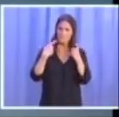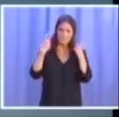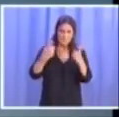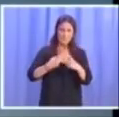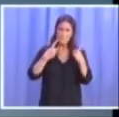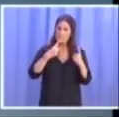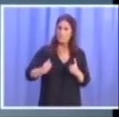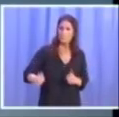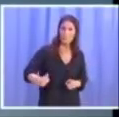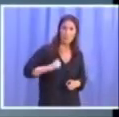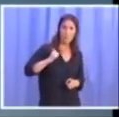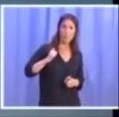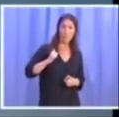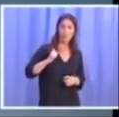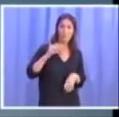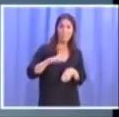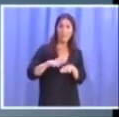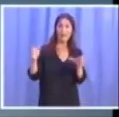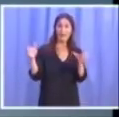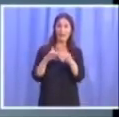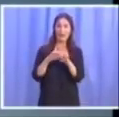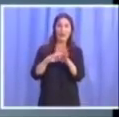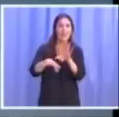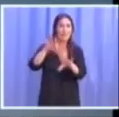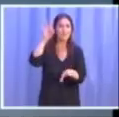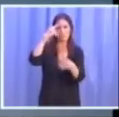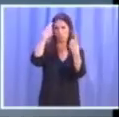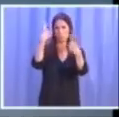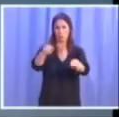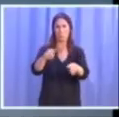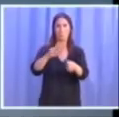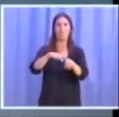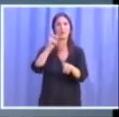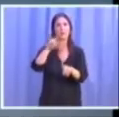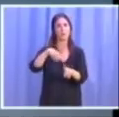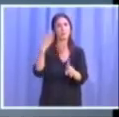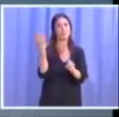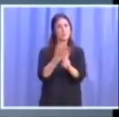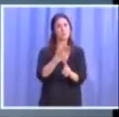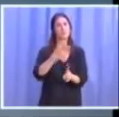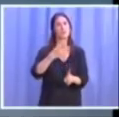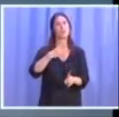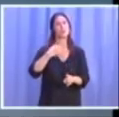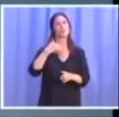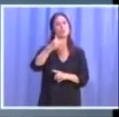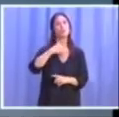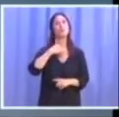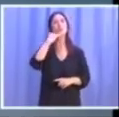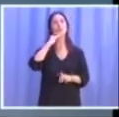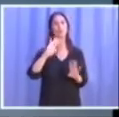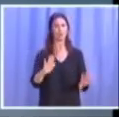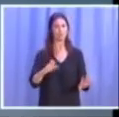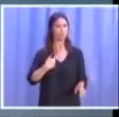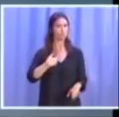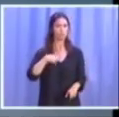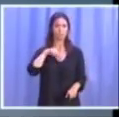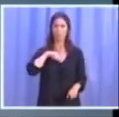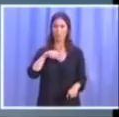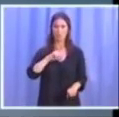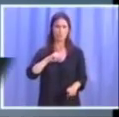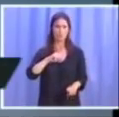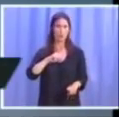una oportunidad para que Granada decida por sí misma, para dar una lección de futuro y dignidad. No vamos a permitir que